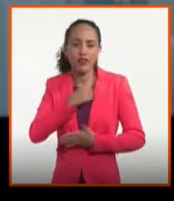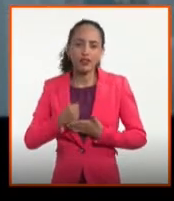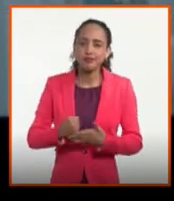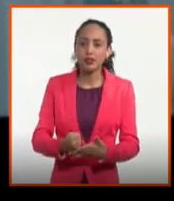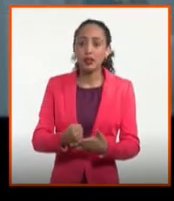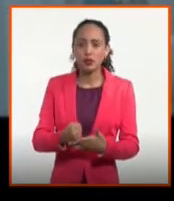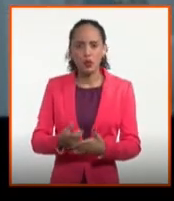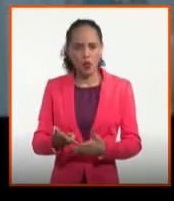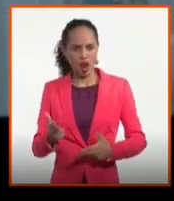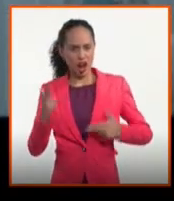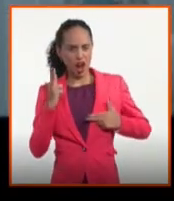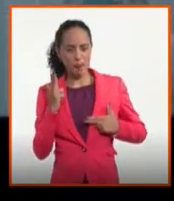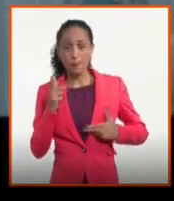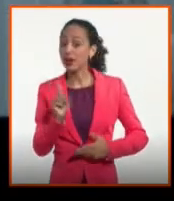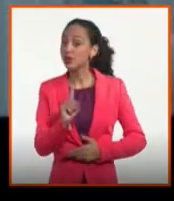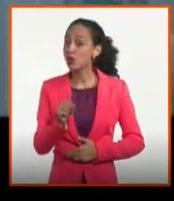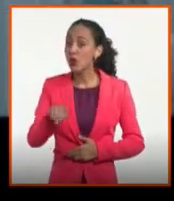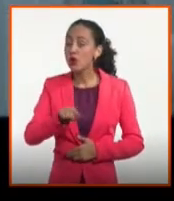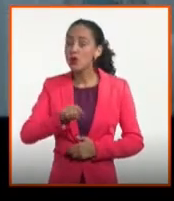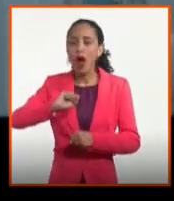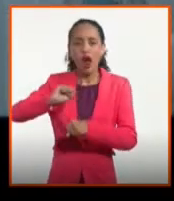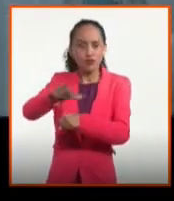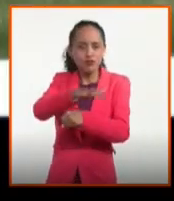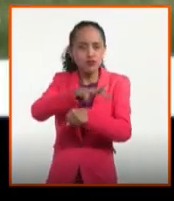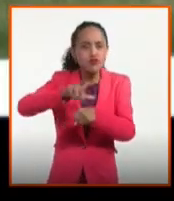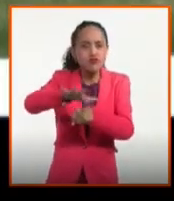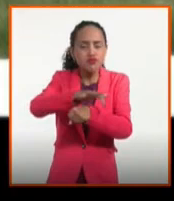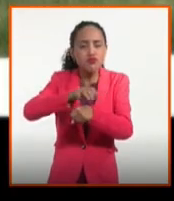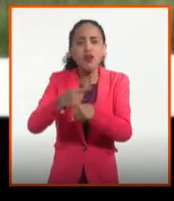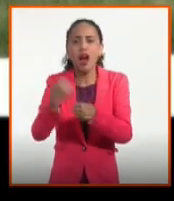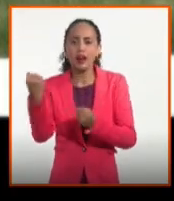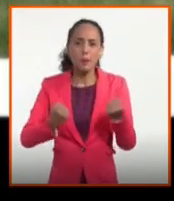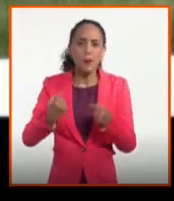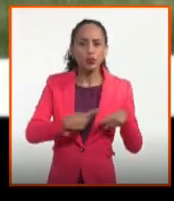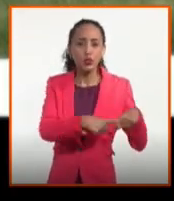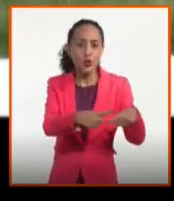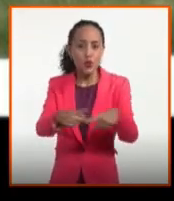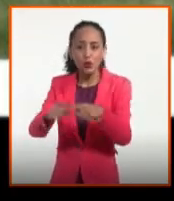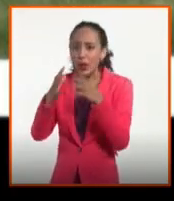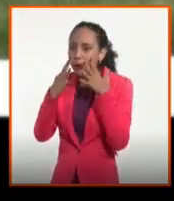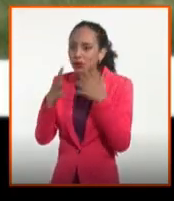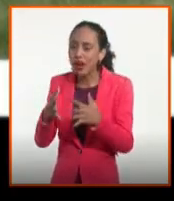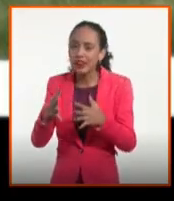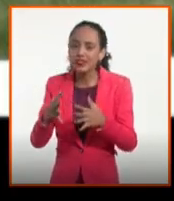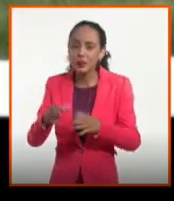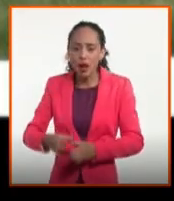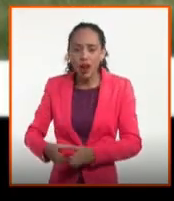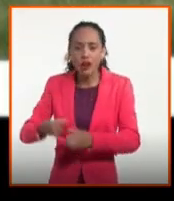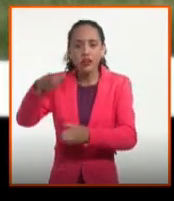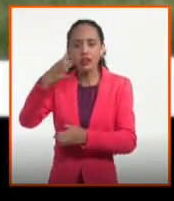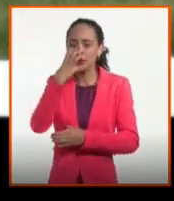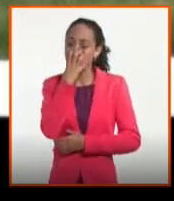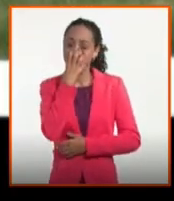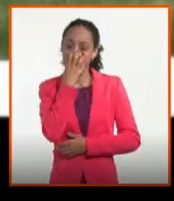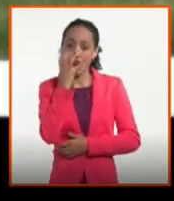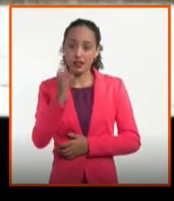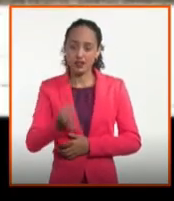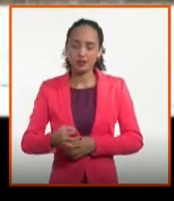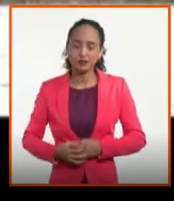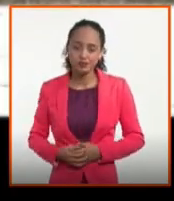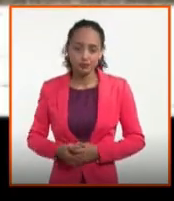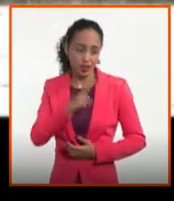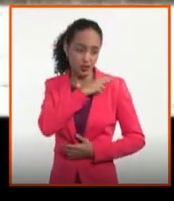armas y están con un helicóptero ahí están con un transporte ahí están los soldados ahí están la máxima dirección de las fuerzas armadas